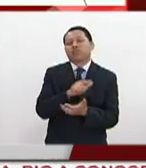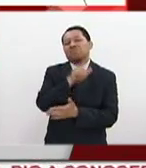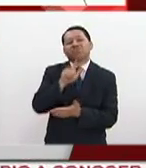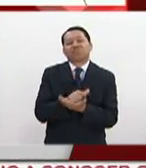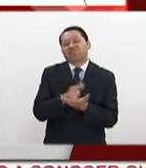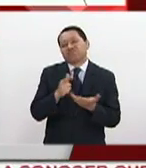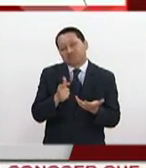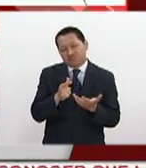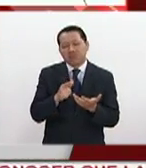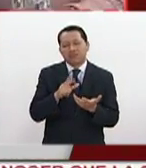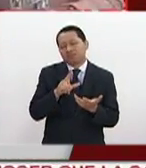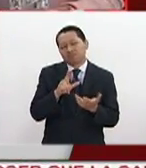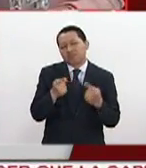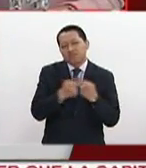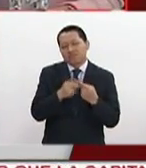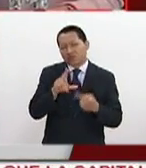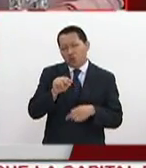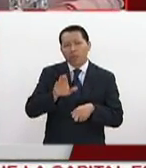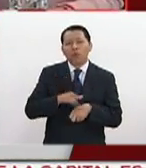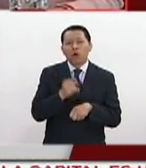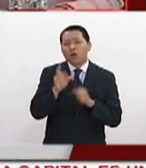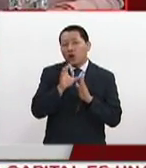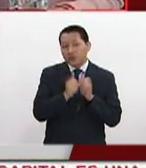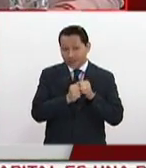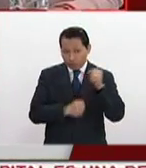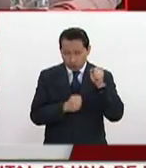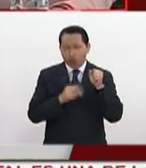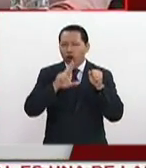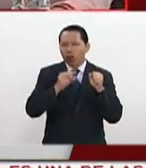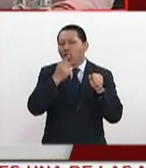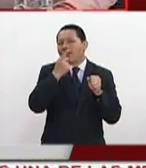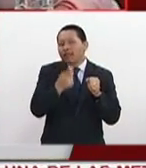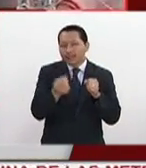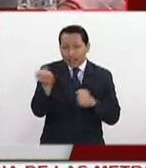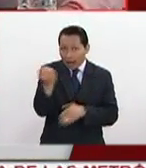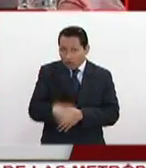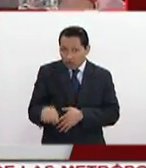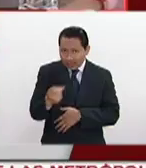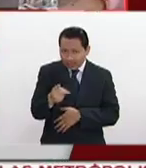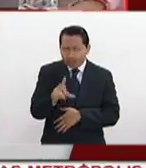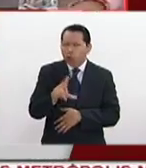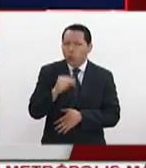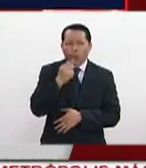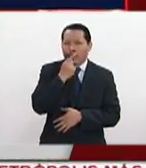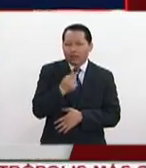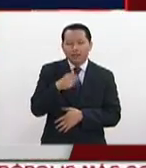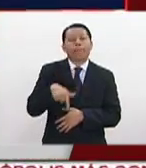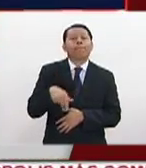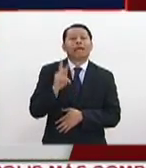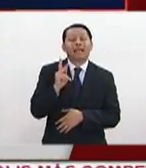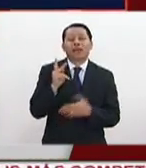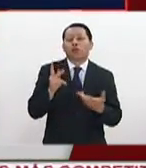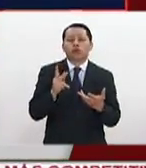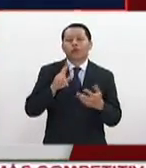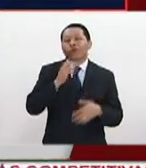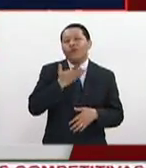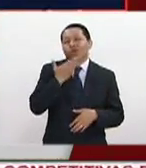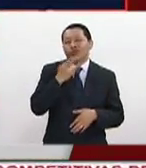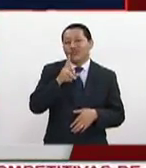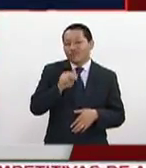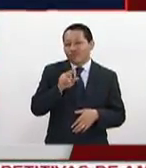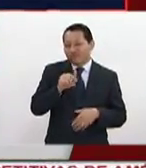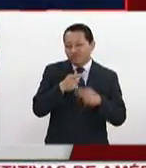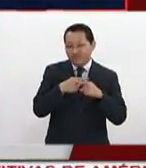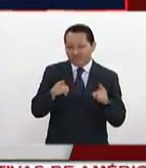legalmente incorrecto porque en la Constitución no se marca que deban de celebrarse en diciembre, sí es algo no tradicional y